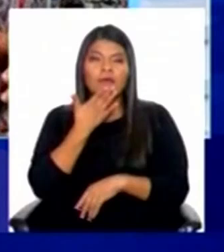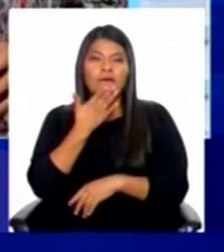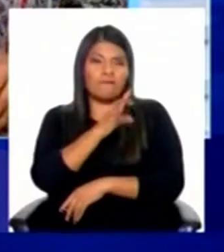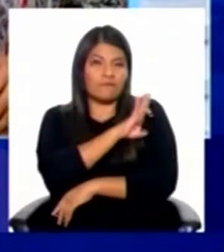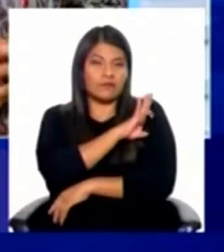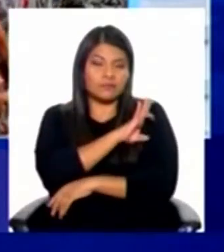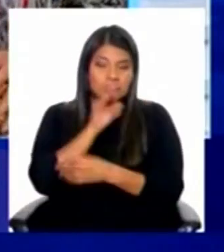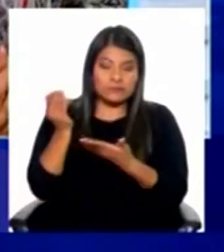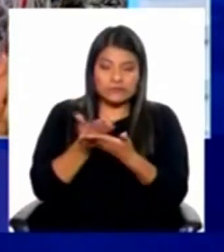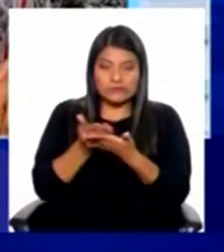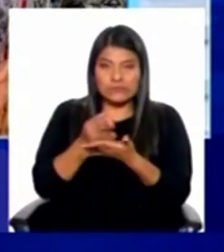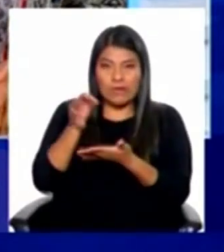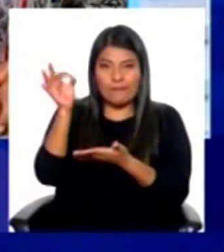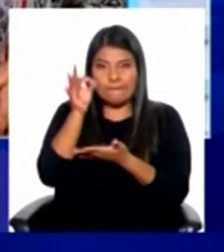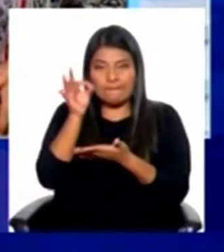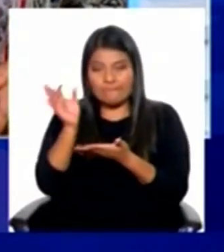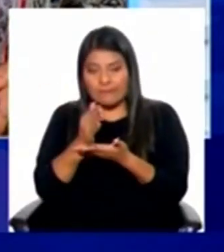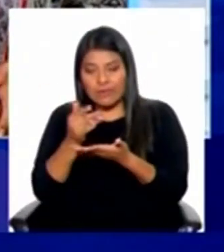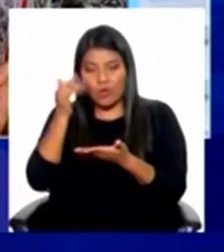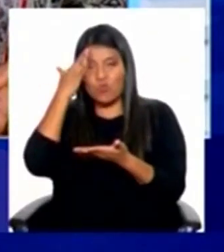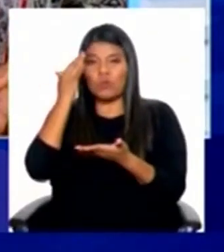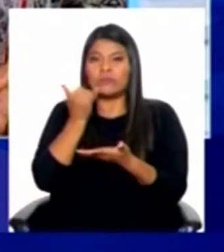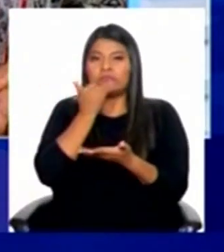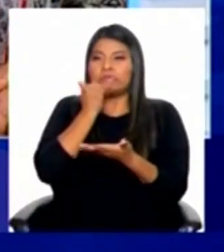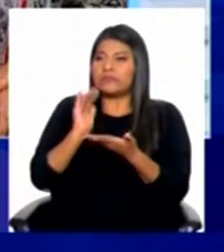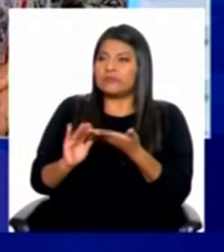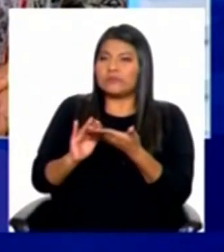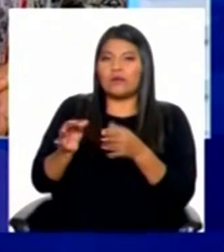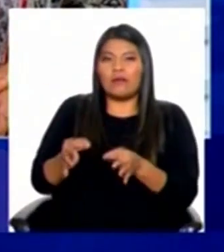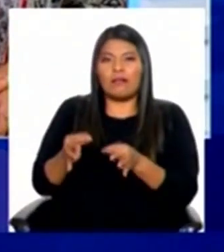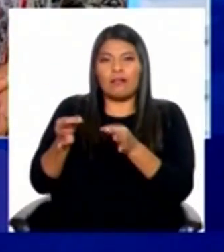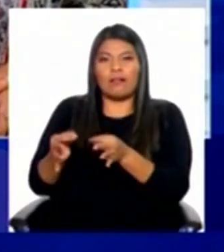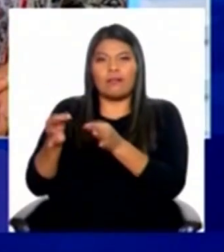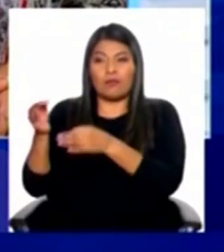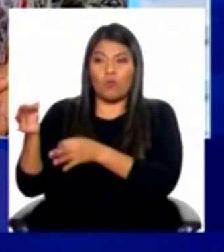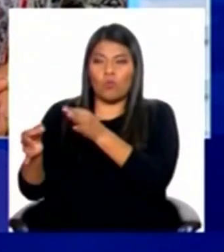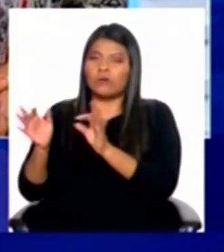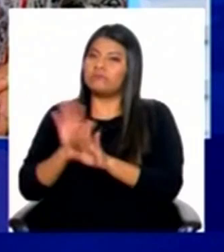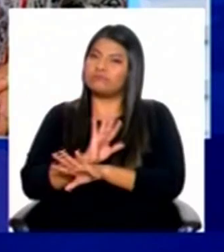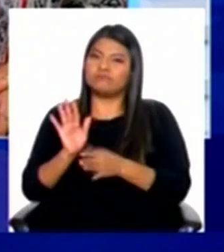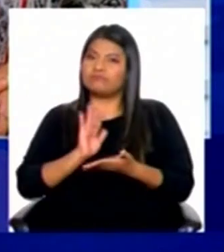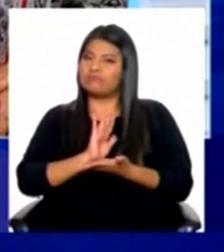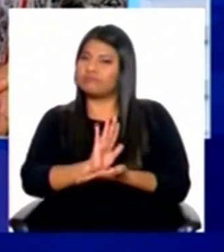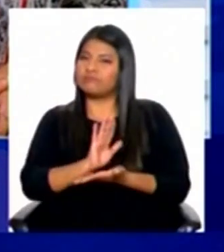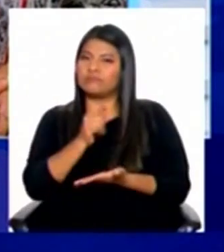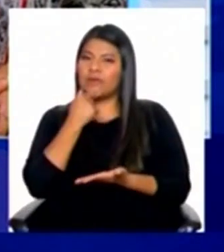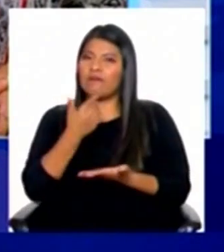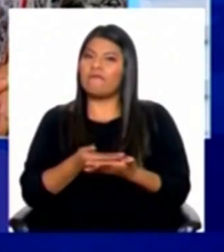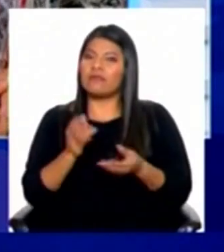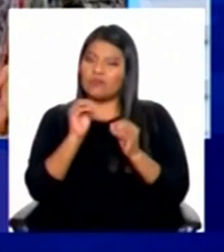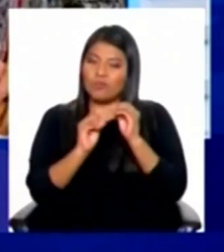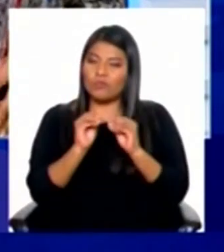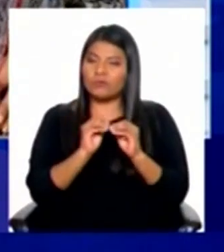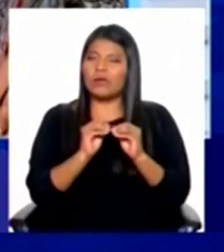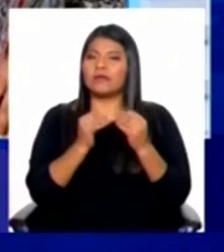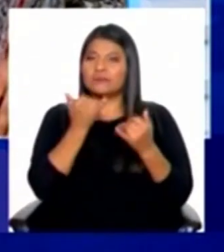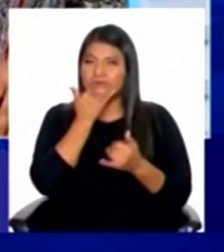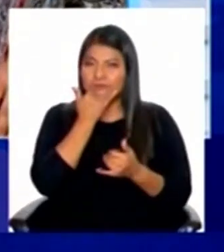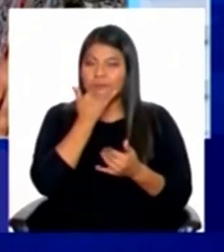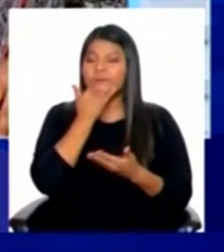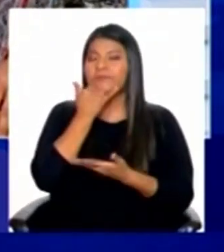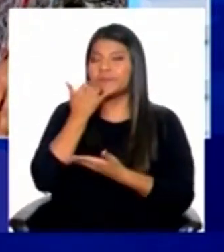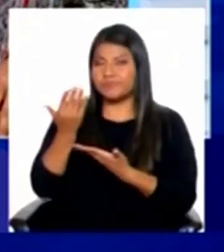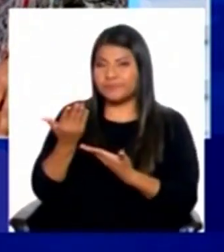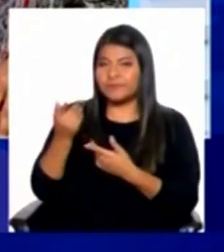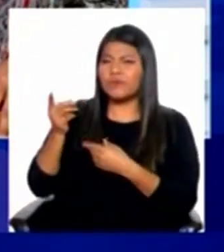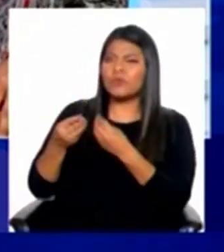que se nos caigan las cosas así de la nada? Yo creo que aquí sí existen evidencias sólidas que vinculan al maldito Chris con los